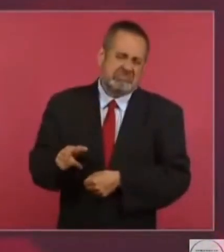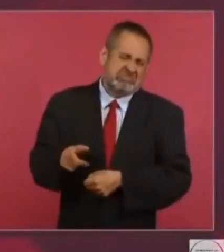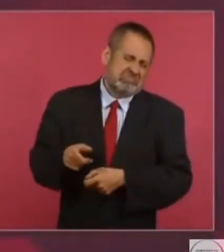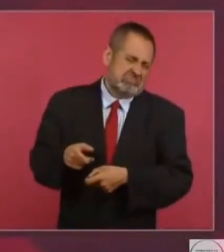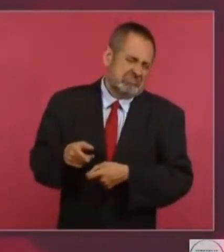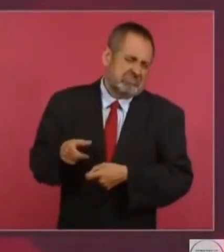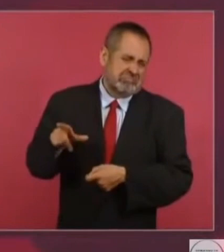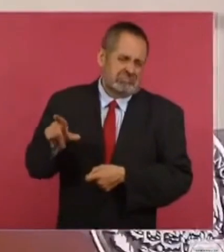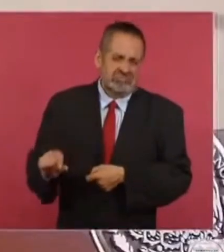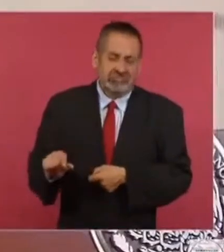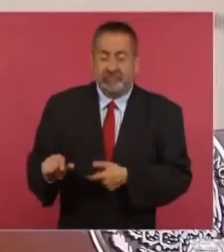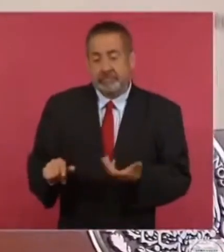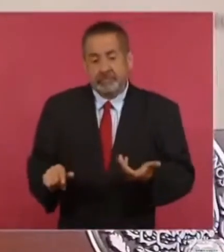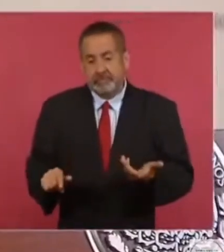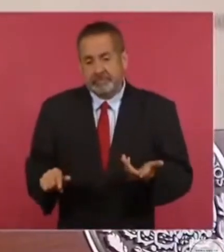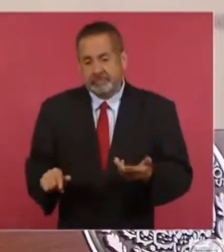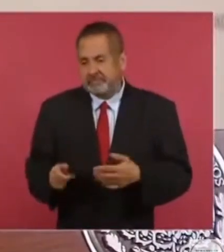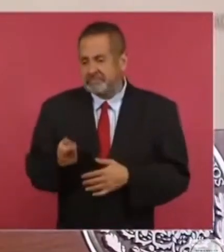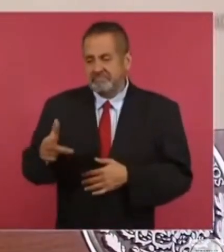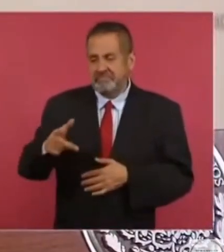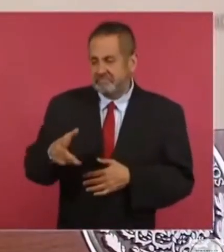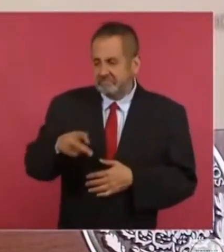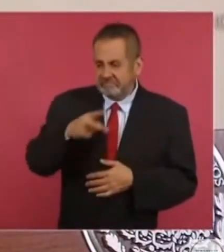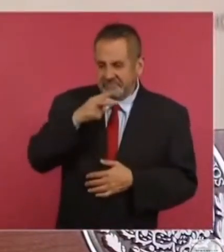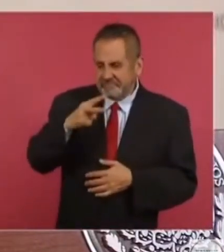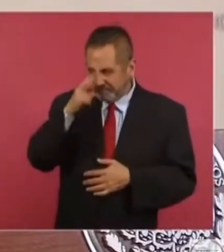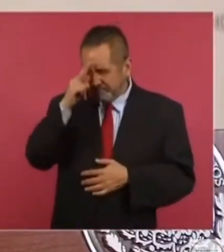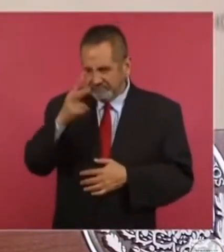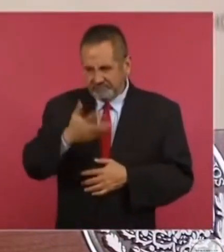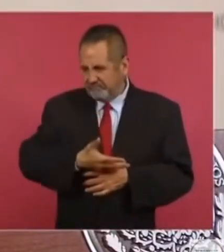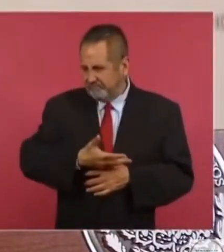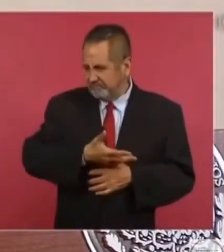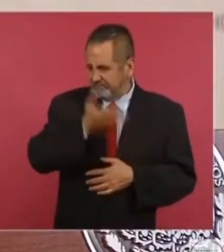de bárbaro,